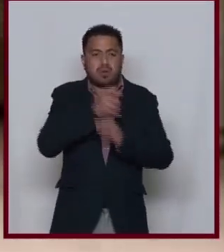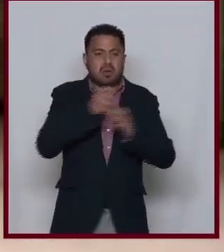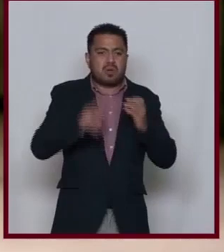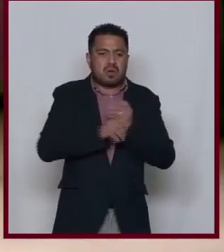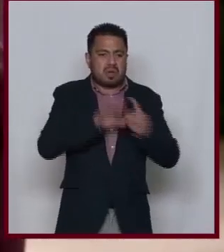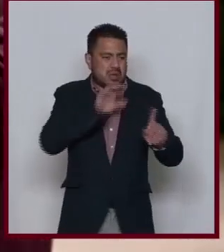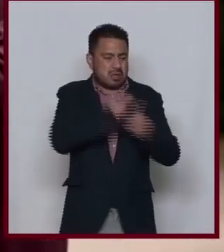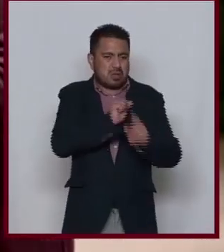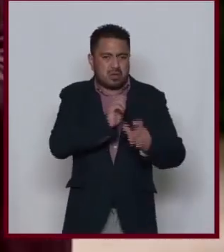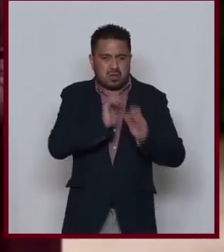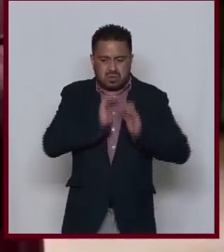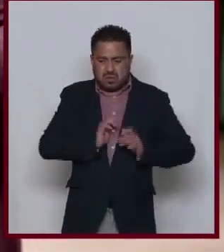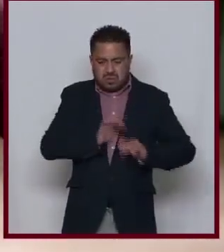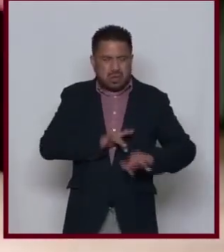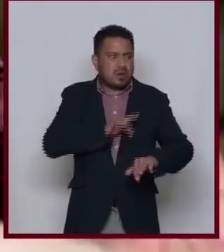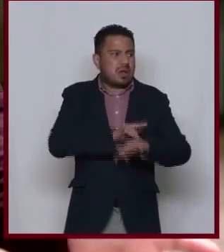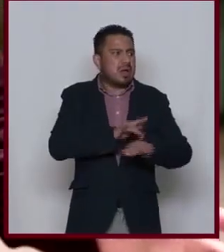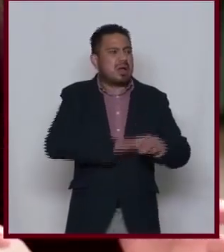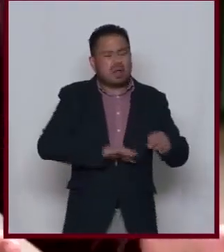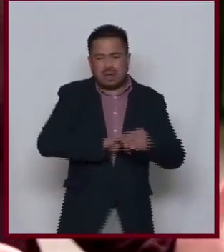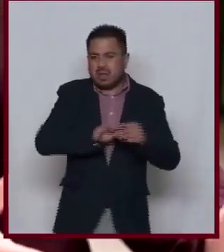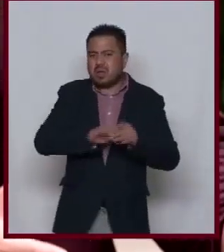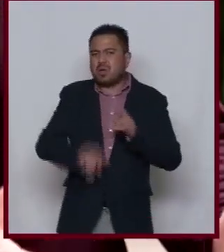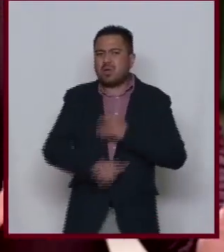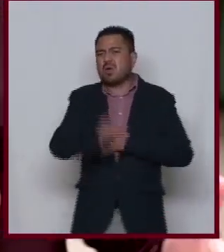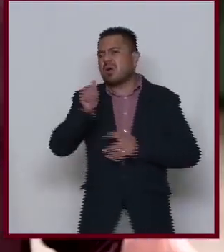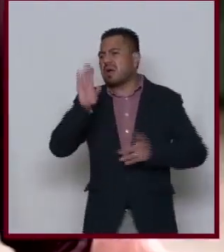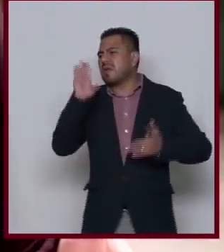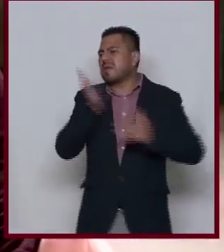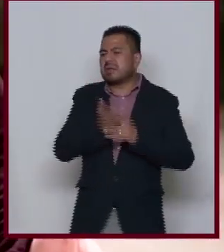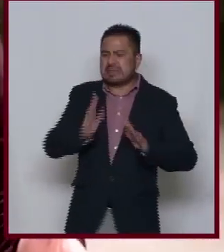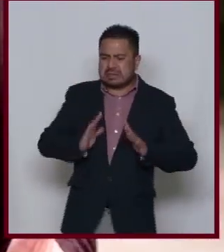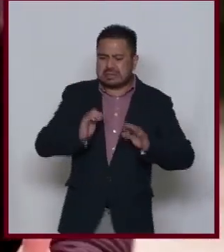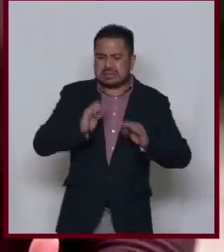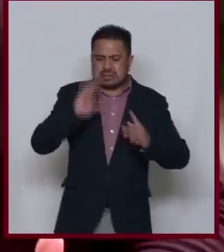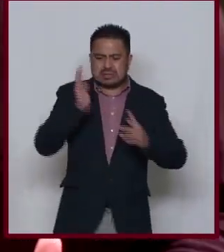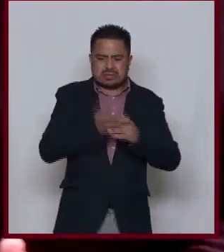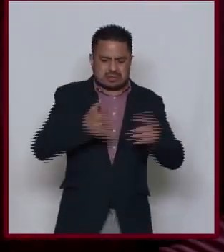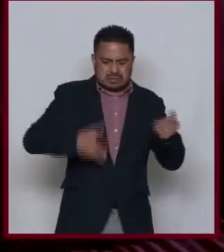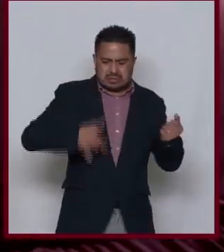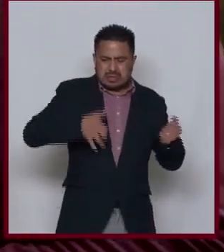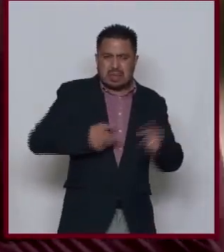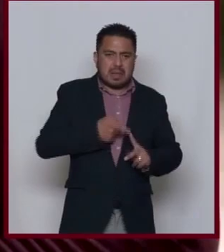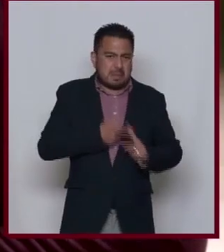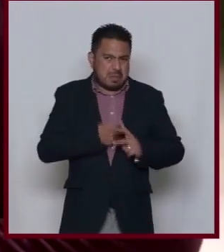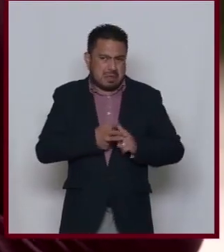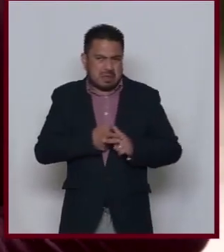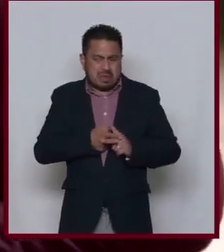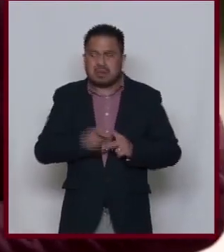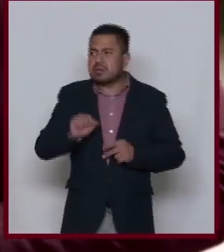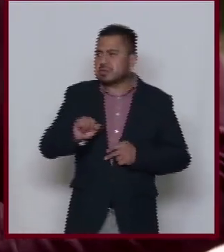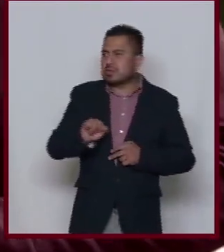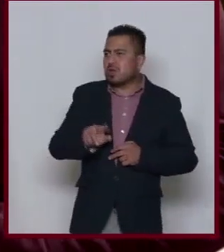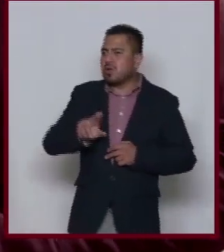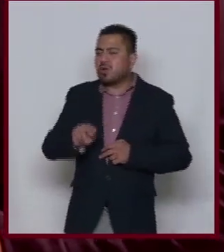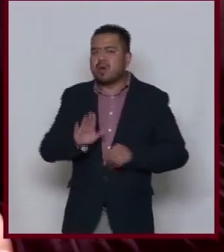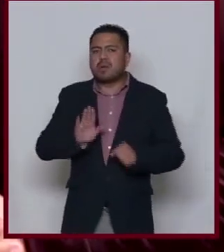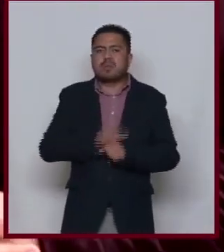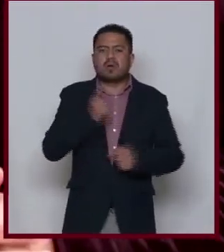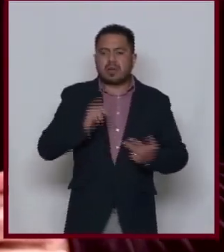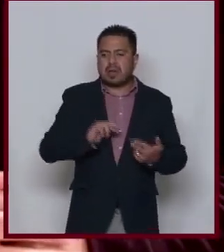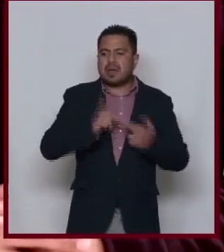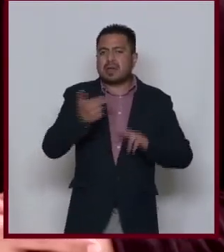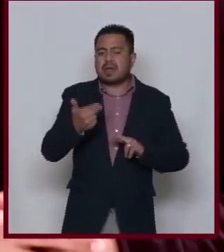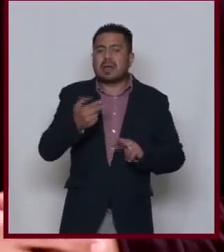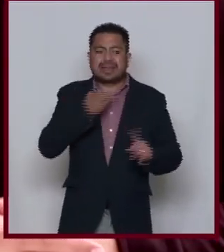medida física de una nota en frecuencias y la otra es la fracción que surge de dividir la cuerda matemáticamente. Sí y no, porque se